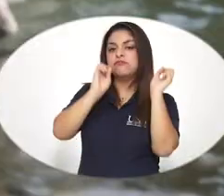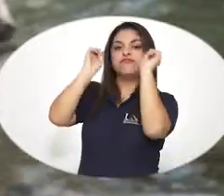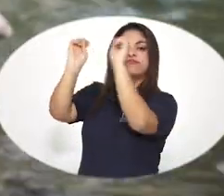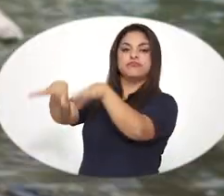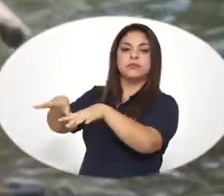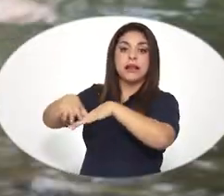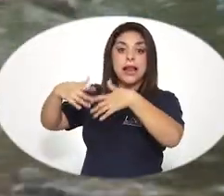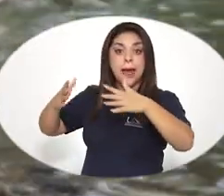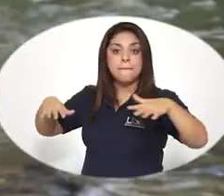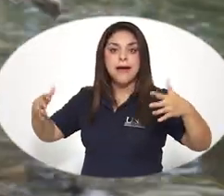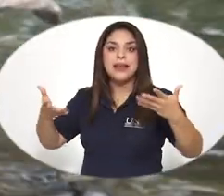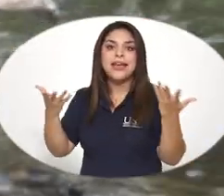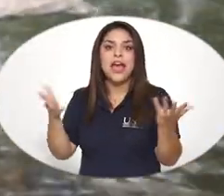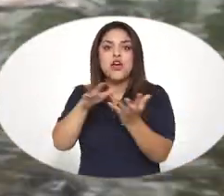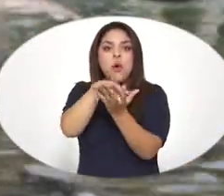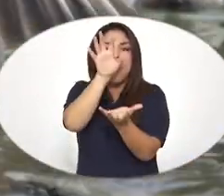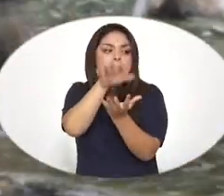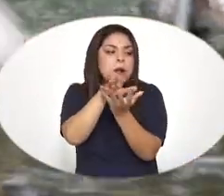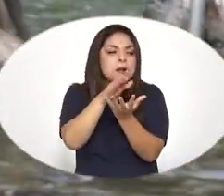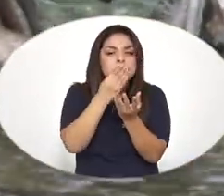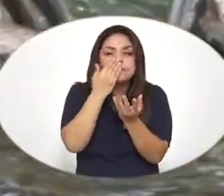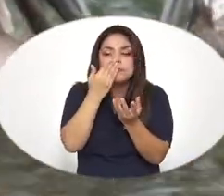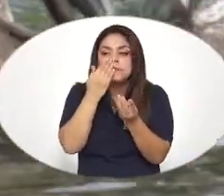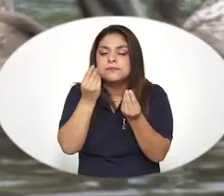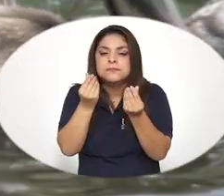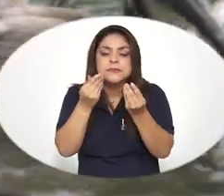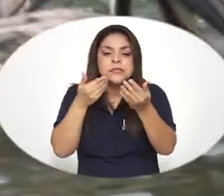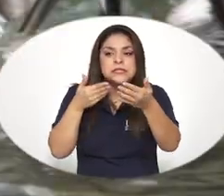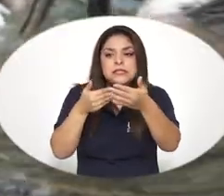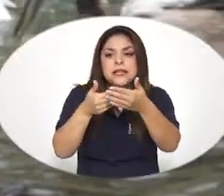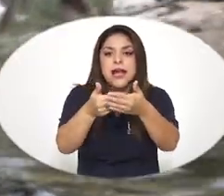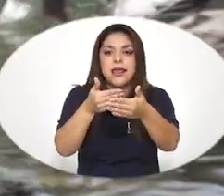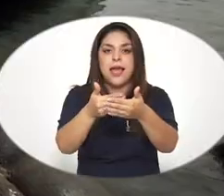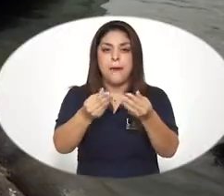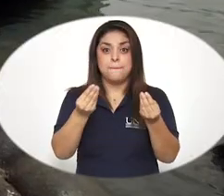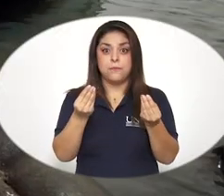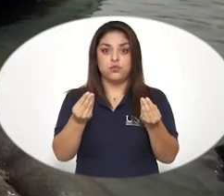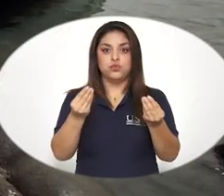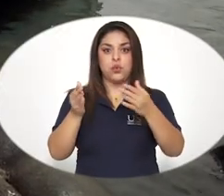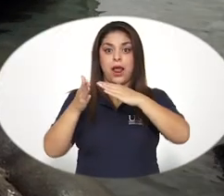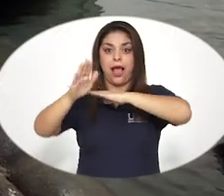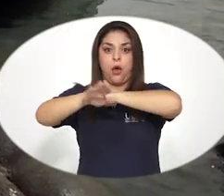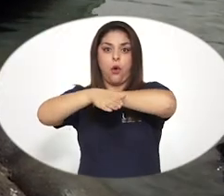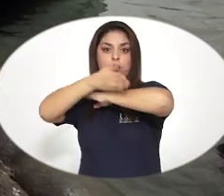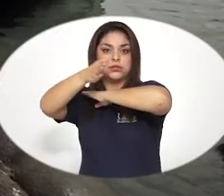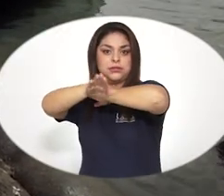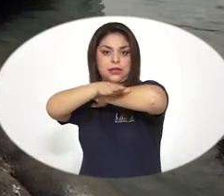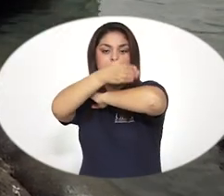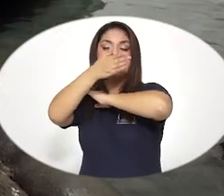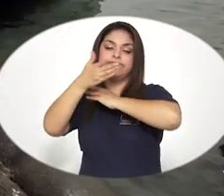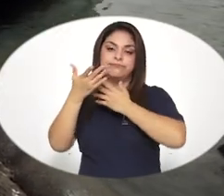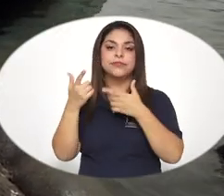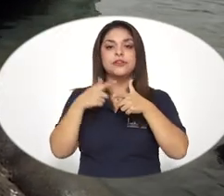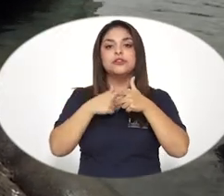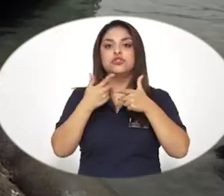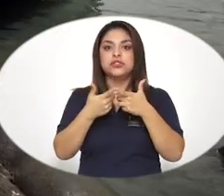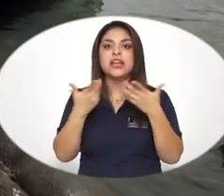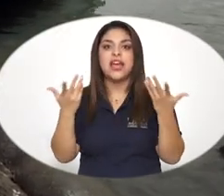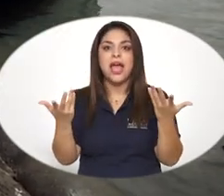malo es tirado a la mar, produciendo que los cocodrilos se acercan bastante a la costa o al